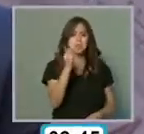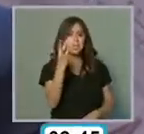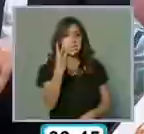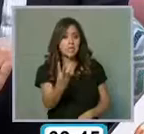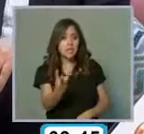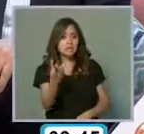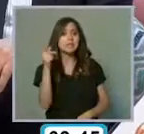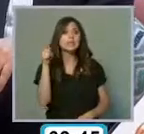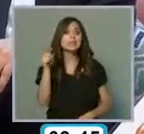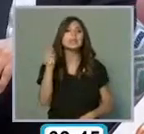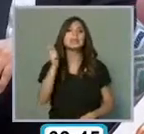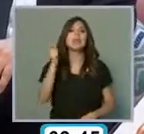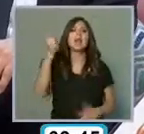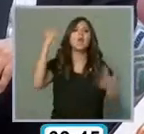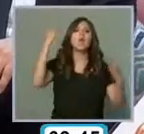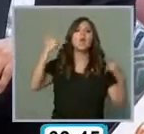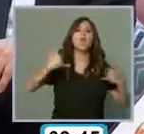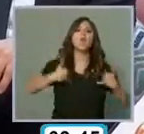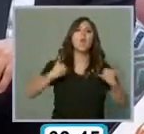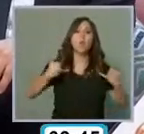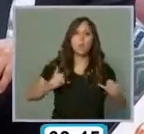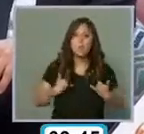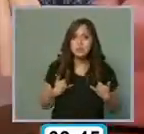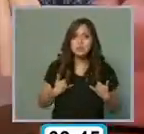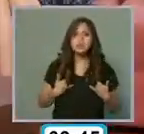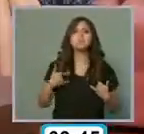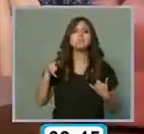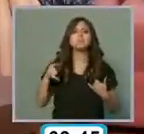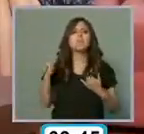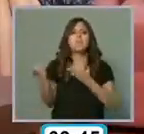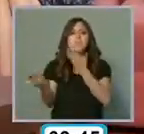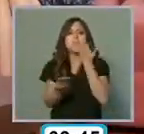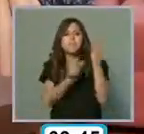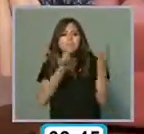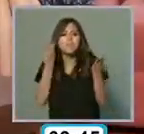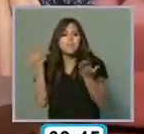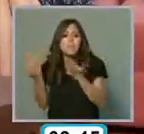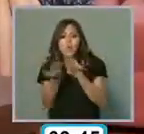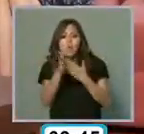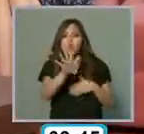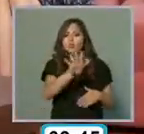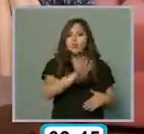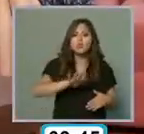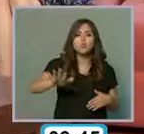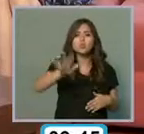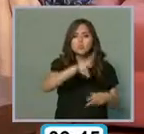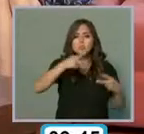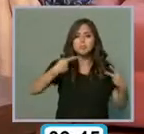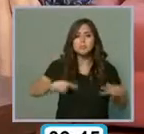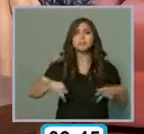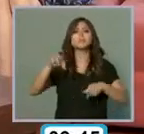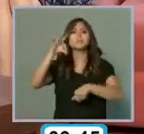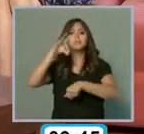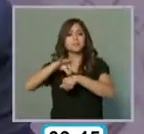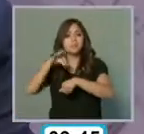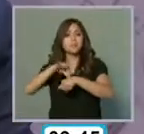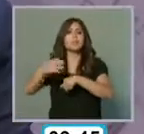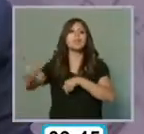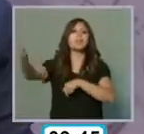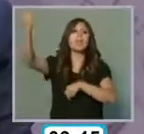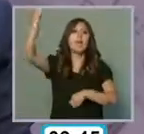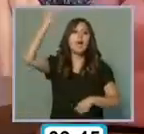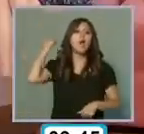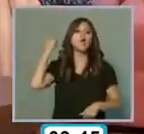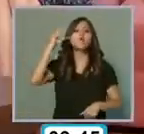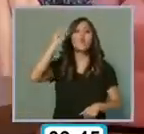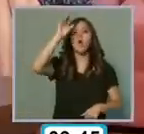jóvenes un poco. Adultos ya en jóvenes, en esa ¿no? época, ¿no? En esa época estaban estudiando casi todos medicina, ya habían luchado de